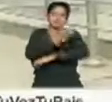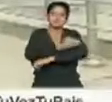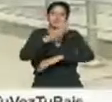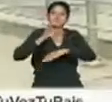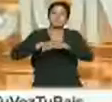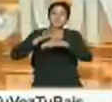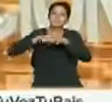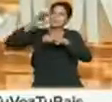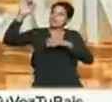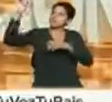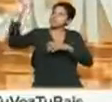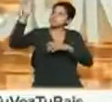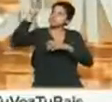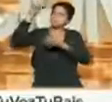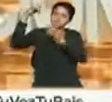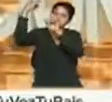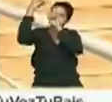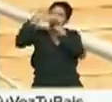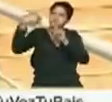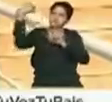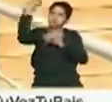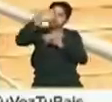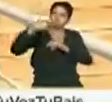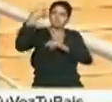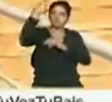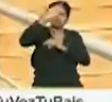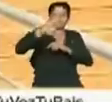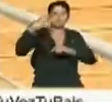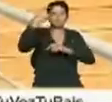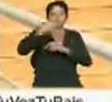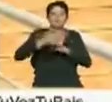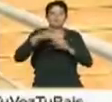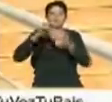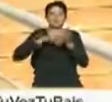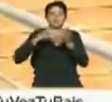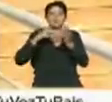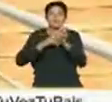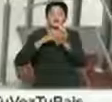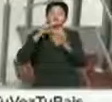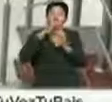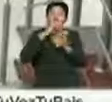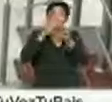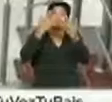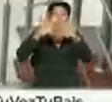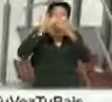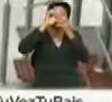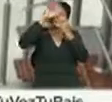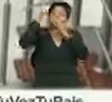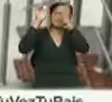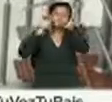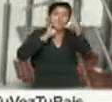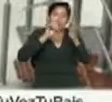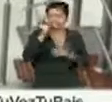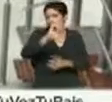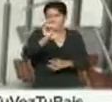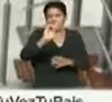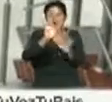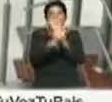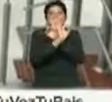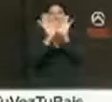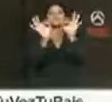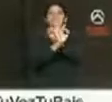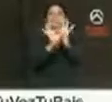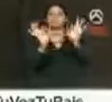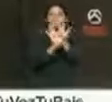evitando la emisión de 35.000 toneladas de CO2 al año y atrayendo a visitantes de todas las edades